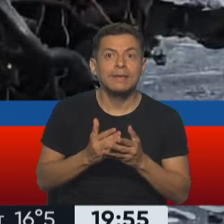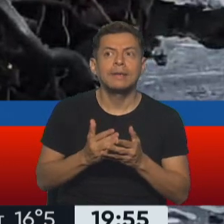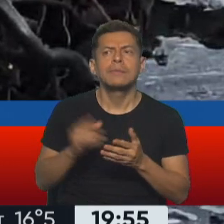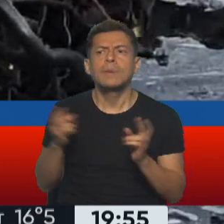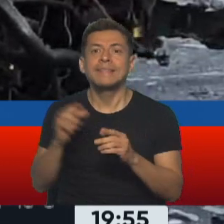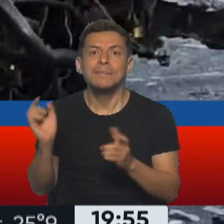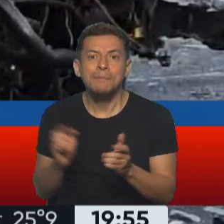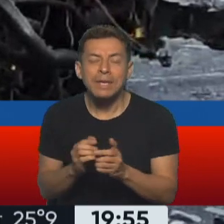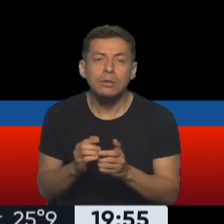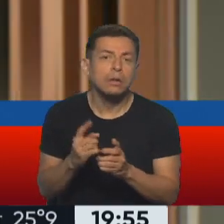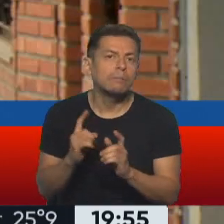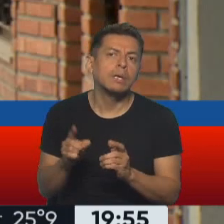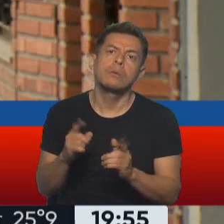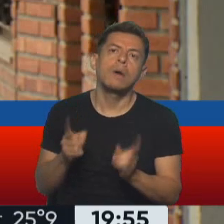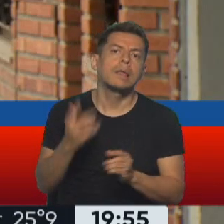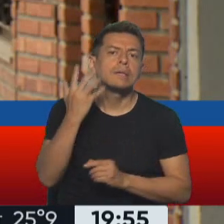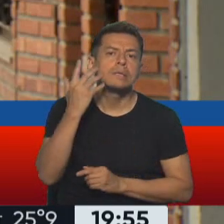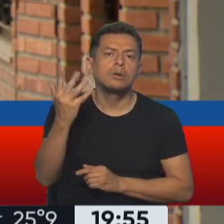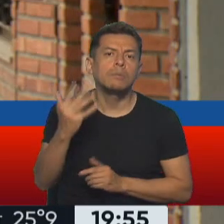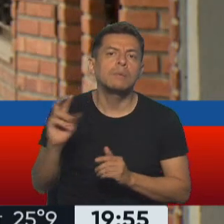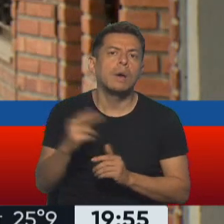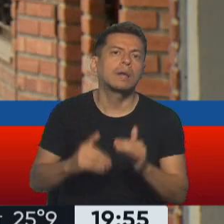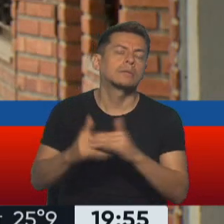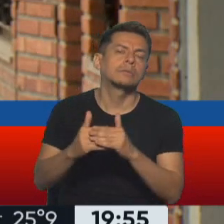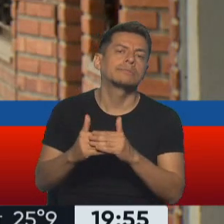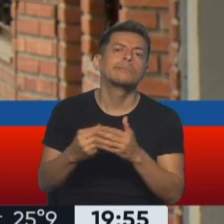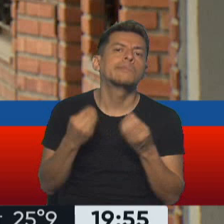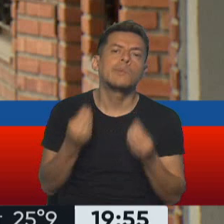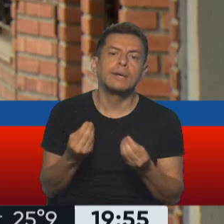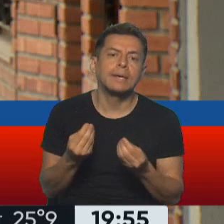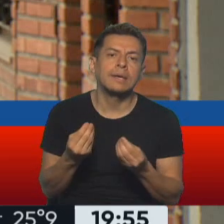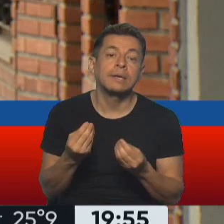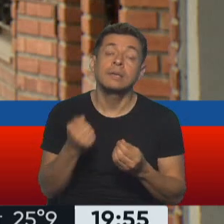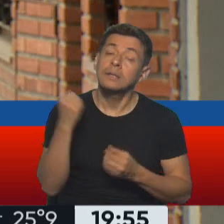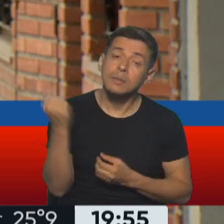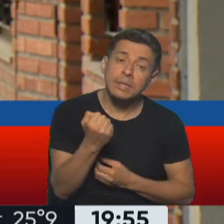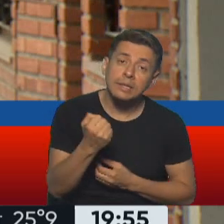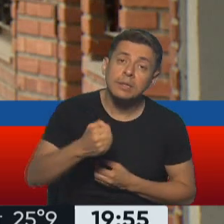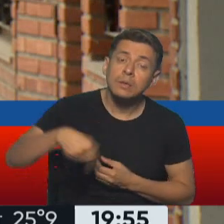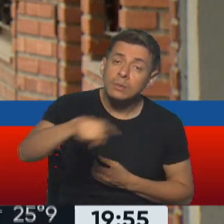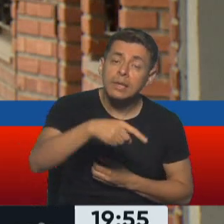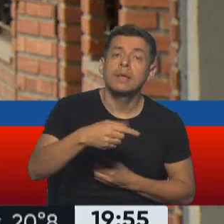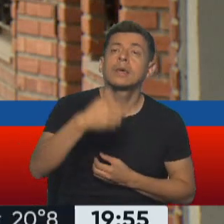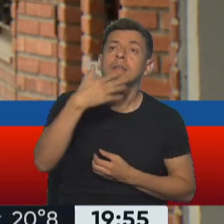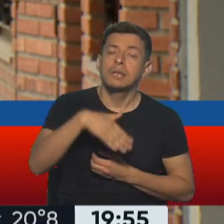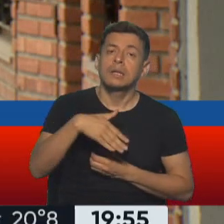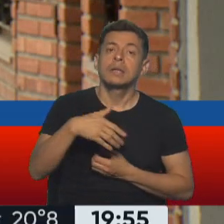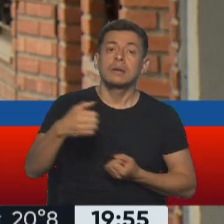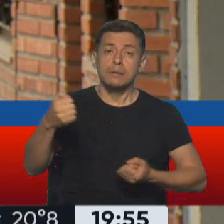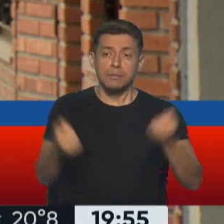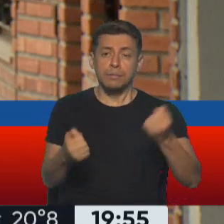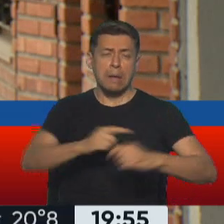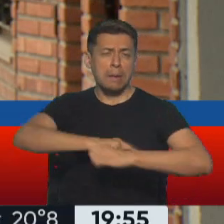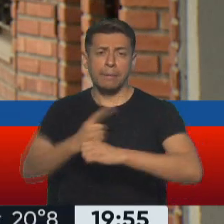5.000 muertos y eso sólo pasa por internalizar que hay que circular más espacio que no hay que